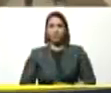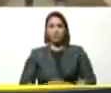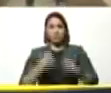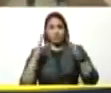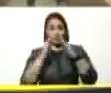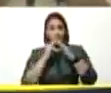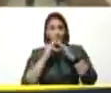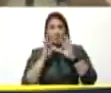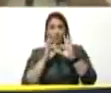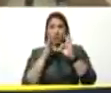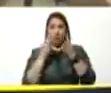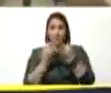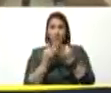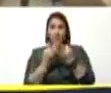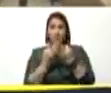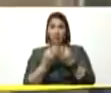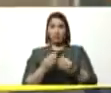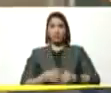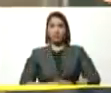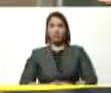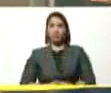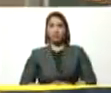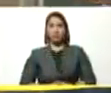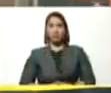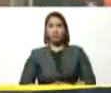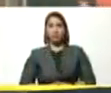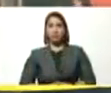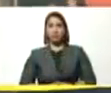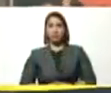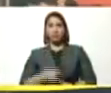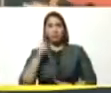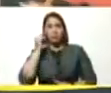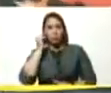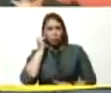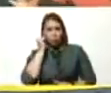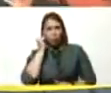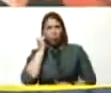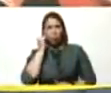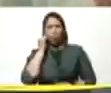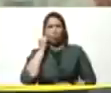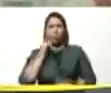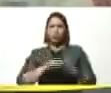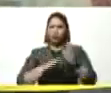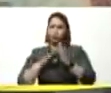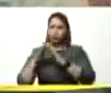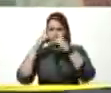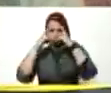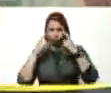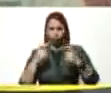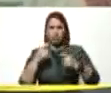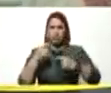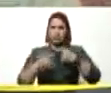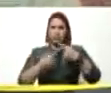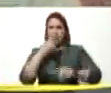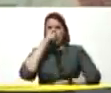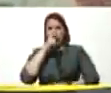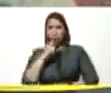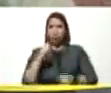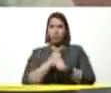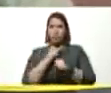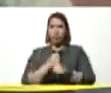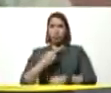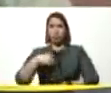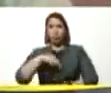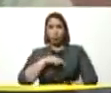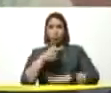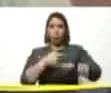de la familia Domínguez Barco. Una muchacha emprendedora, tiene años trabajando con nosotros en el